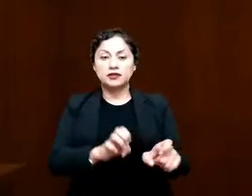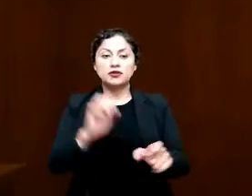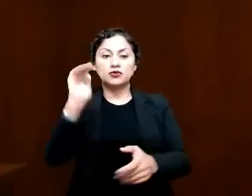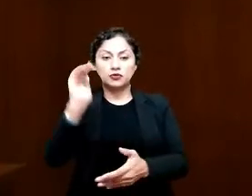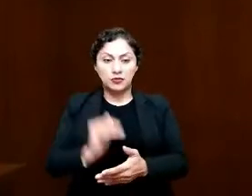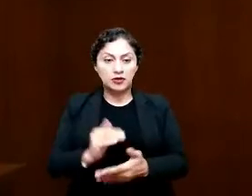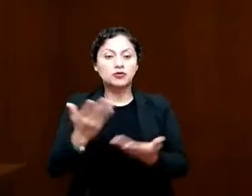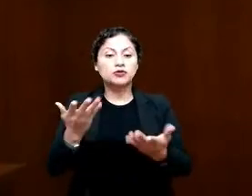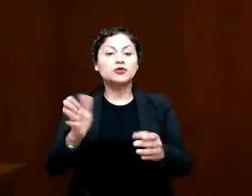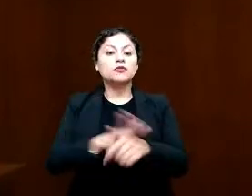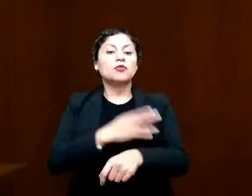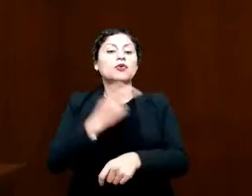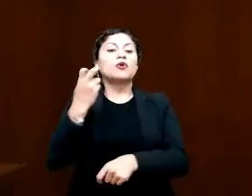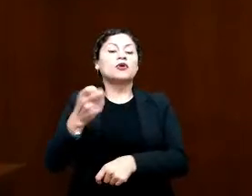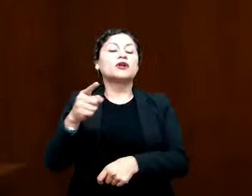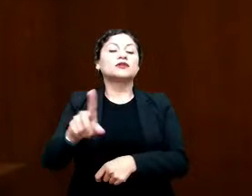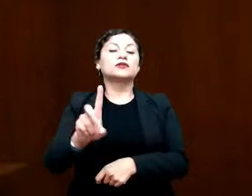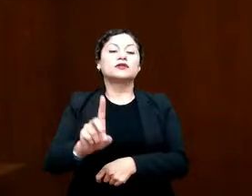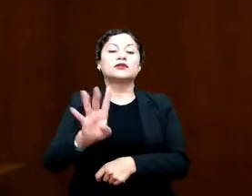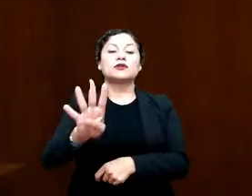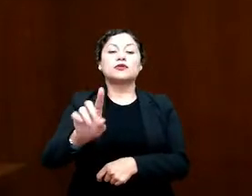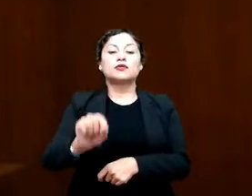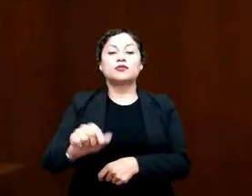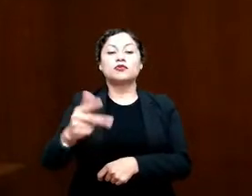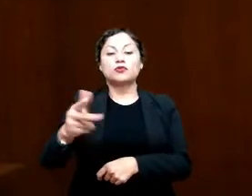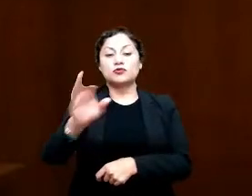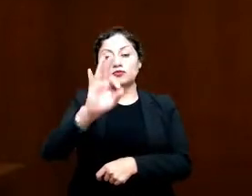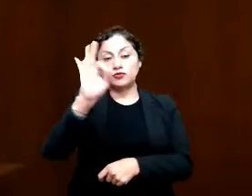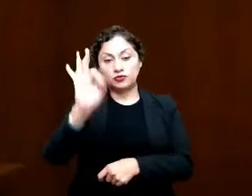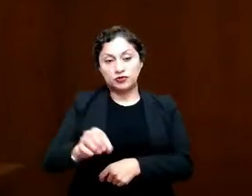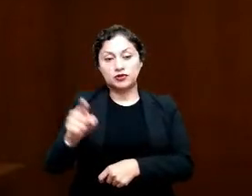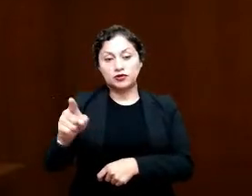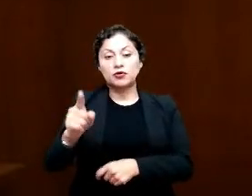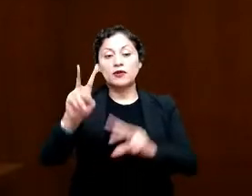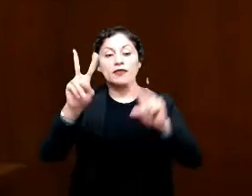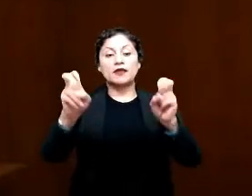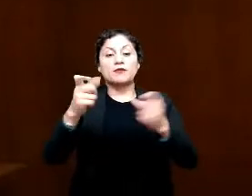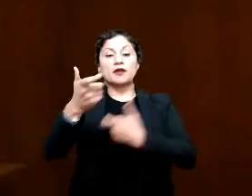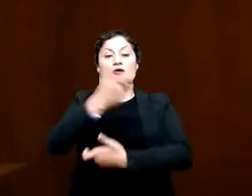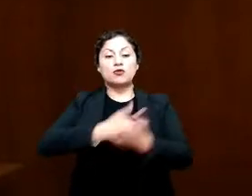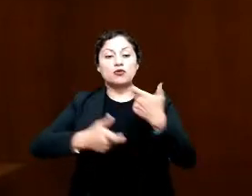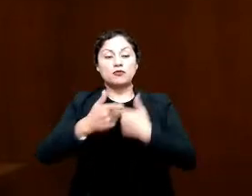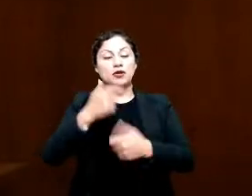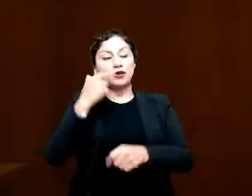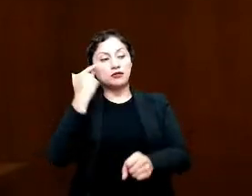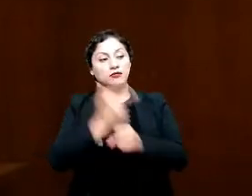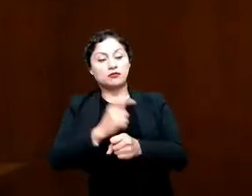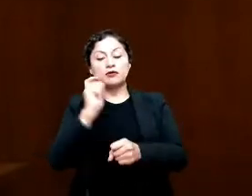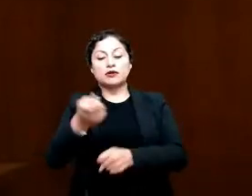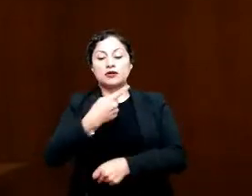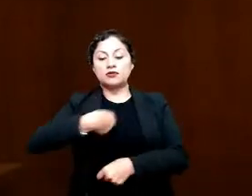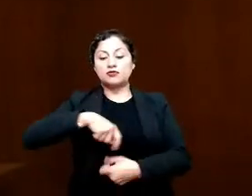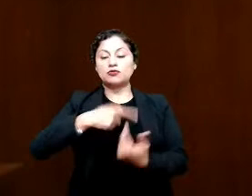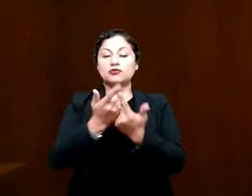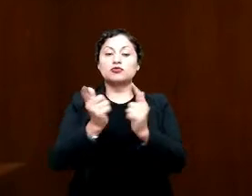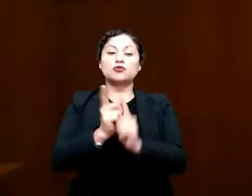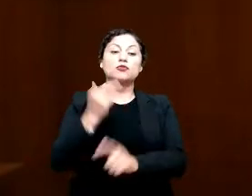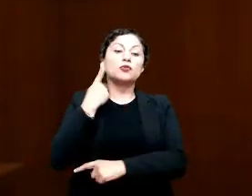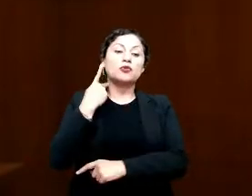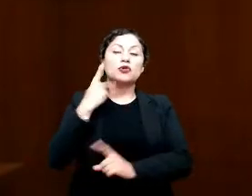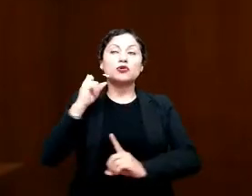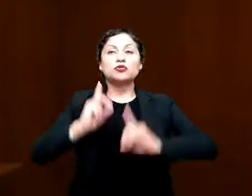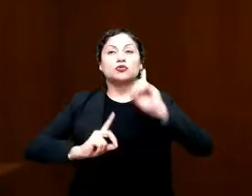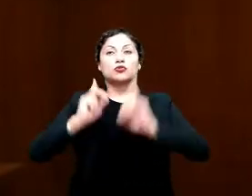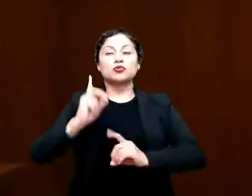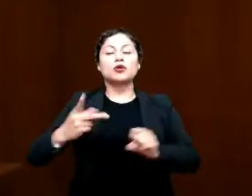que representa una brecha de 34.3 solo en materia económica. Ante este escenario, este grupo parlamentario se pregunta si en la entidad